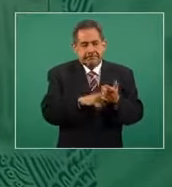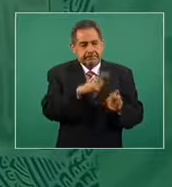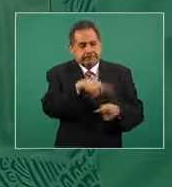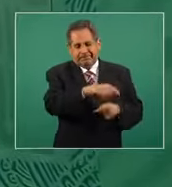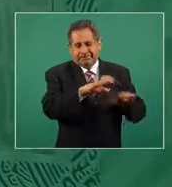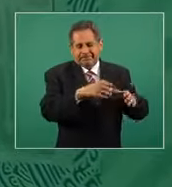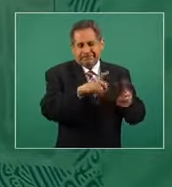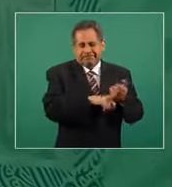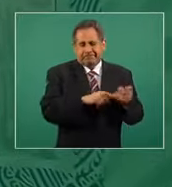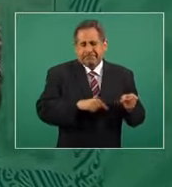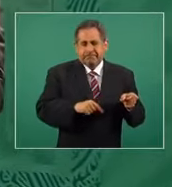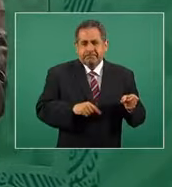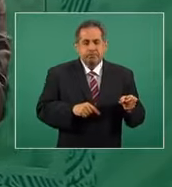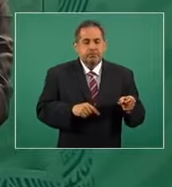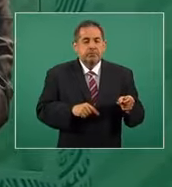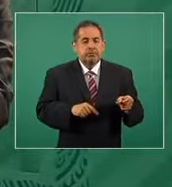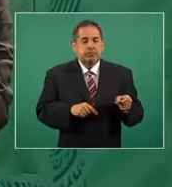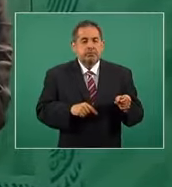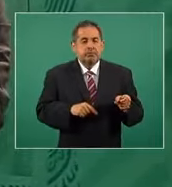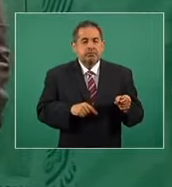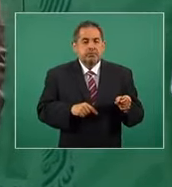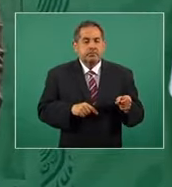los tienen